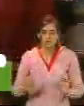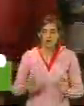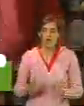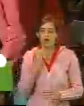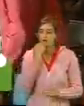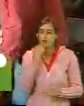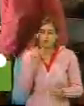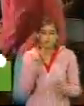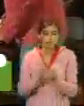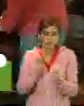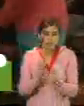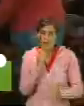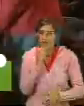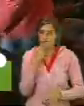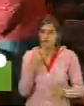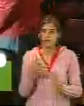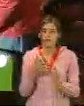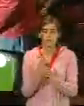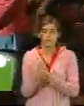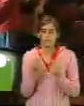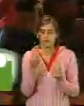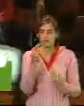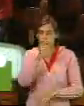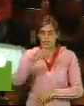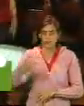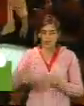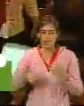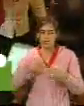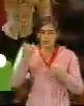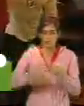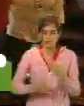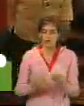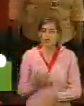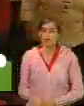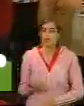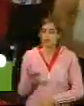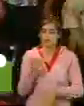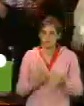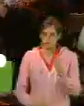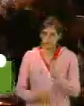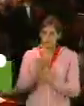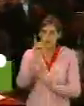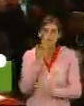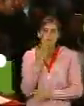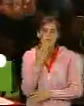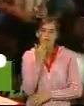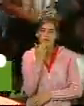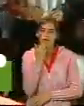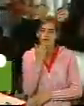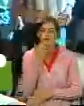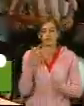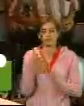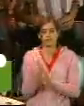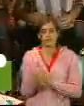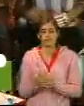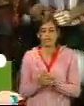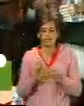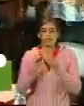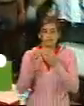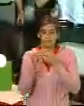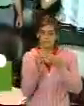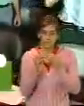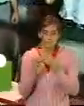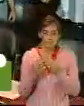acero. Acá muchos han sido los proyectos importantes que se han desarrollado, entre esos en este momento se